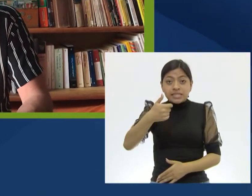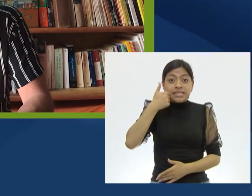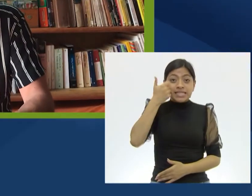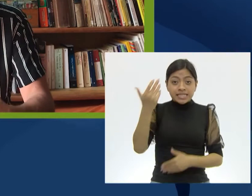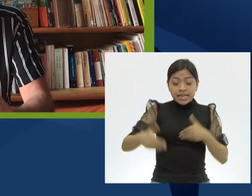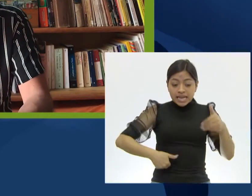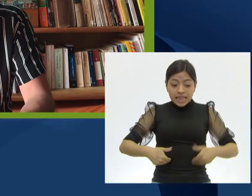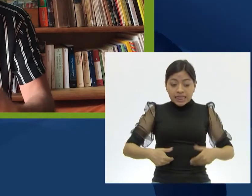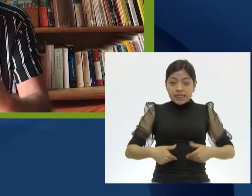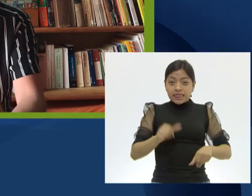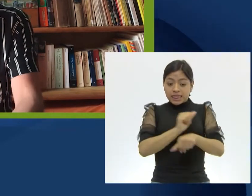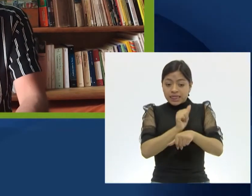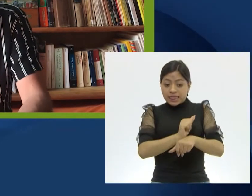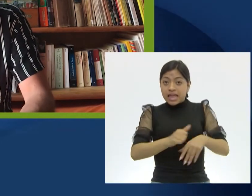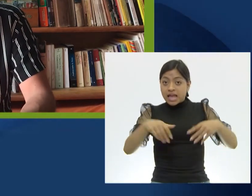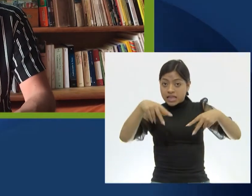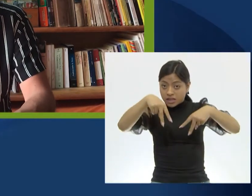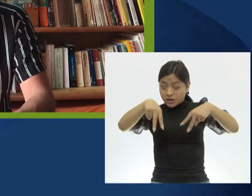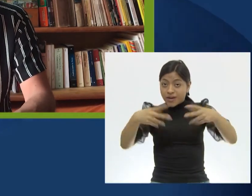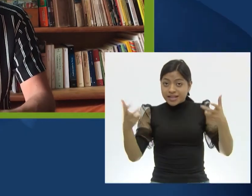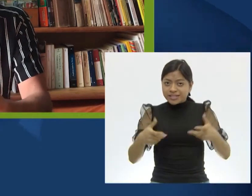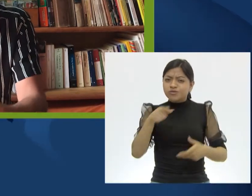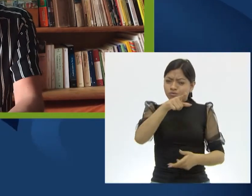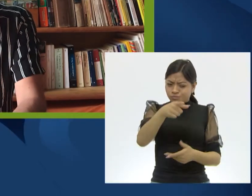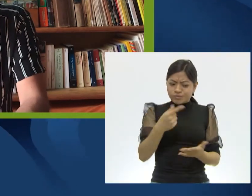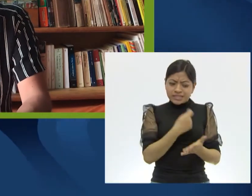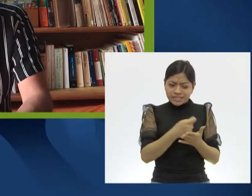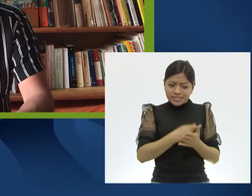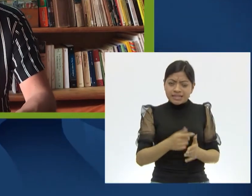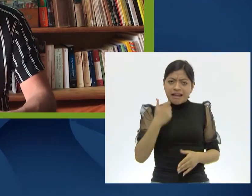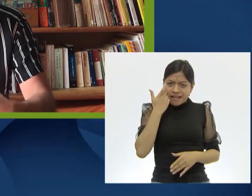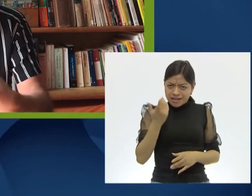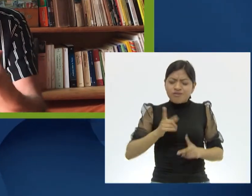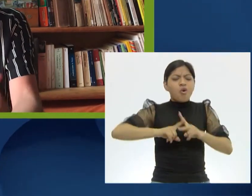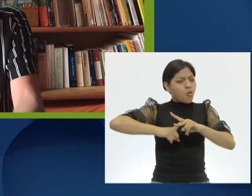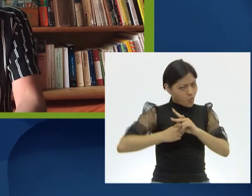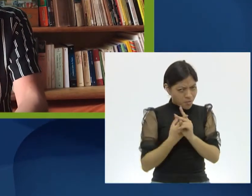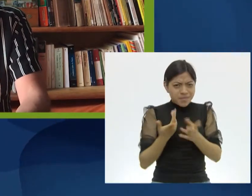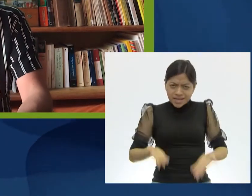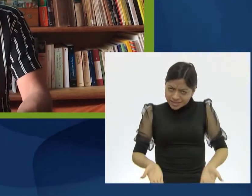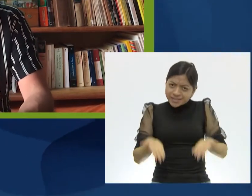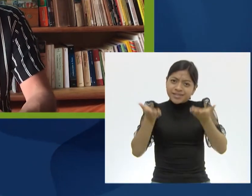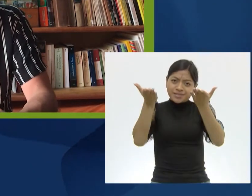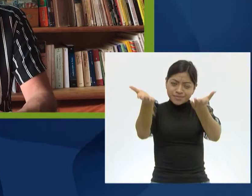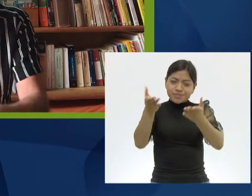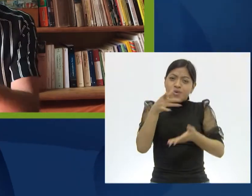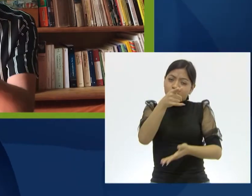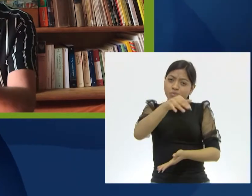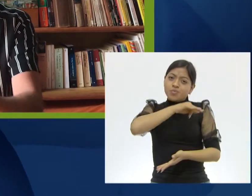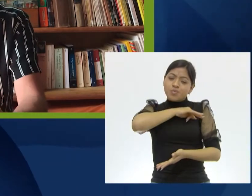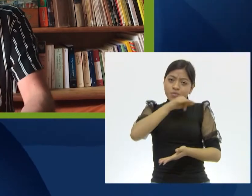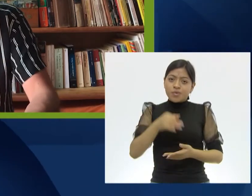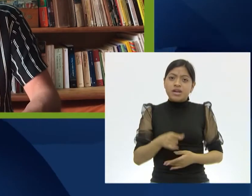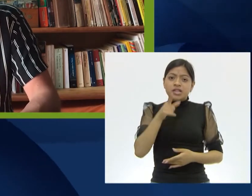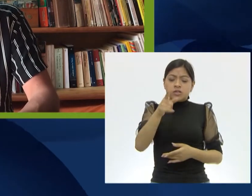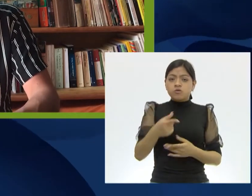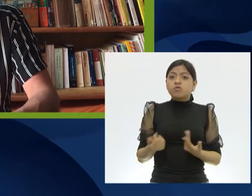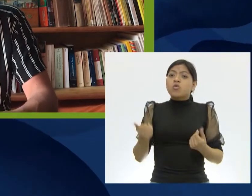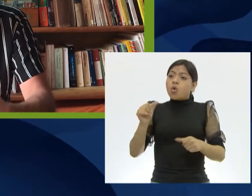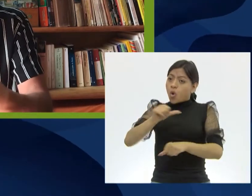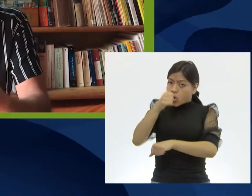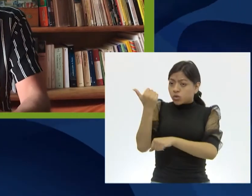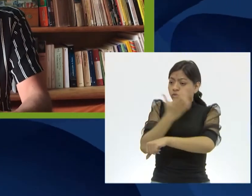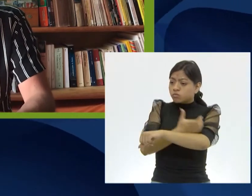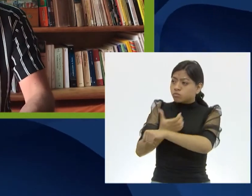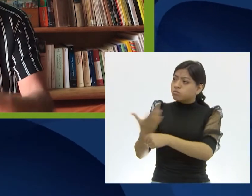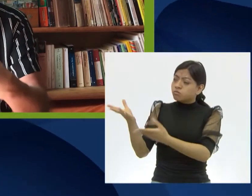al teatro, escribir, empiecen. Empiecen a escribir sus historias, empiecen a escribir sus obras de teatro, actuarlas entre sus compañeros